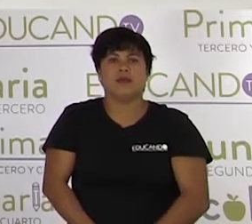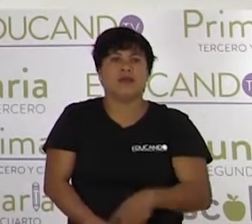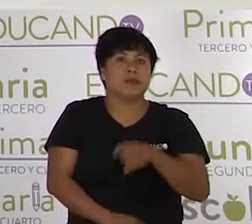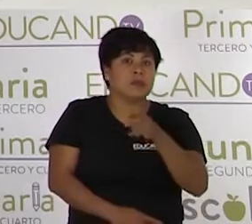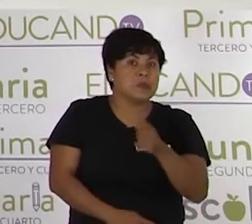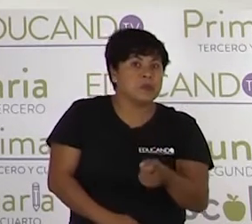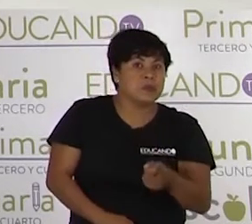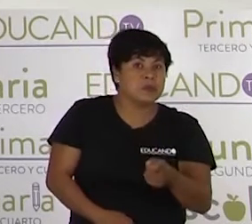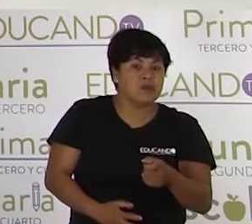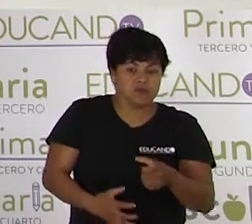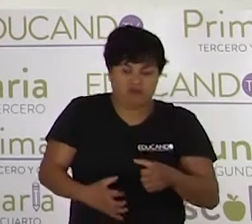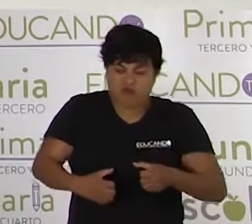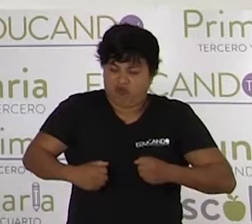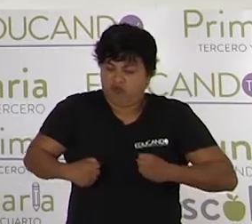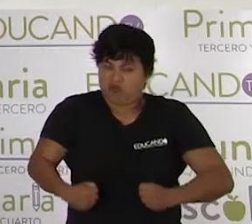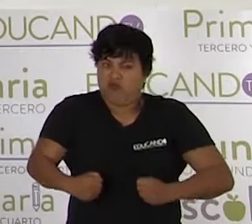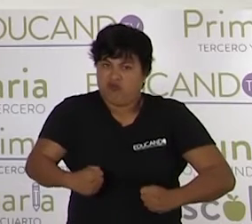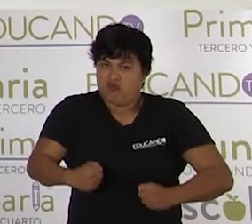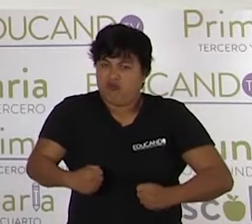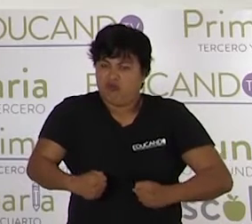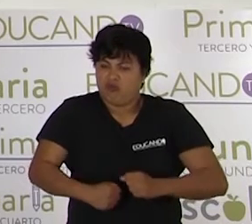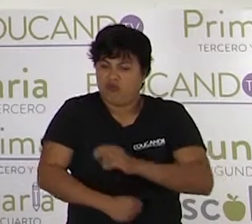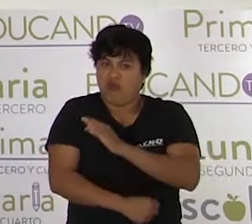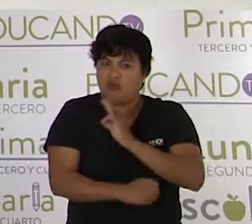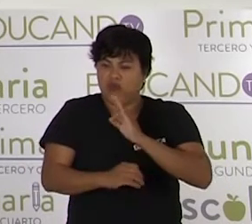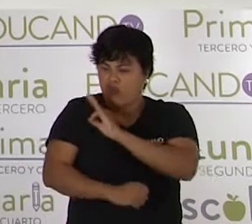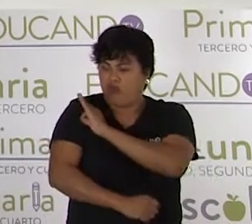es fuerte,